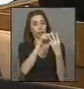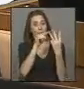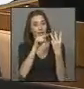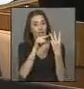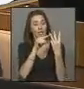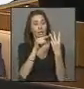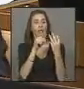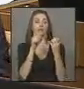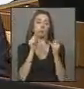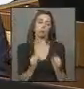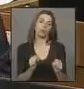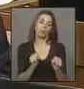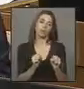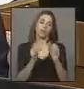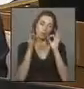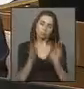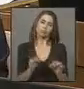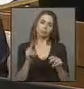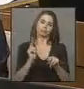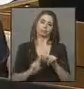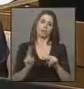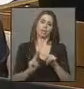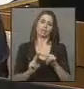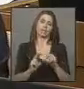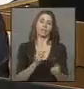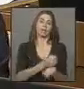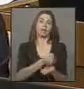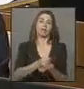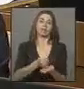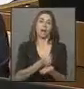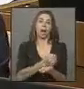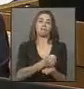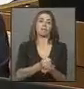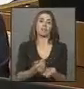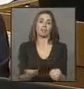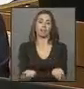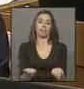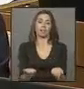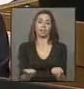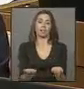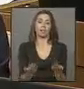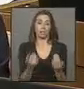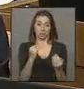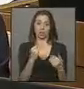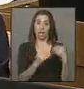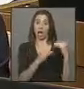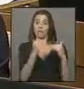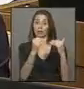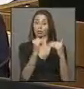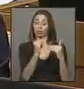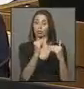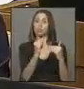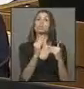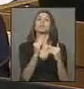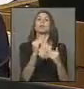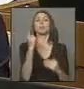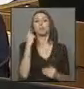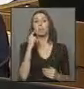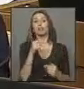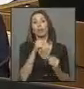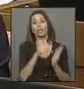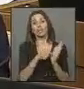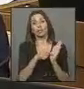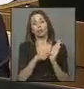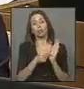posibilidad de poder concretar, repito, y materializar este trámite que ya está en avances sustanciales y que, repito, va